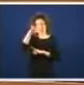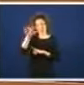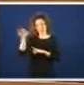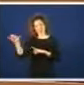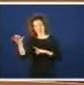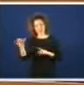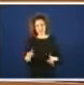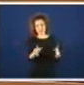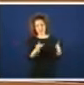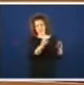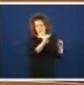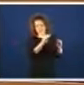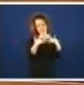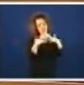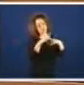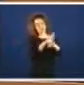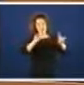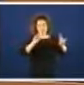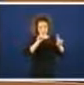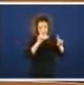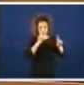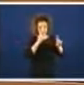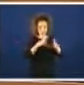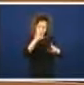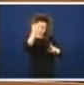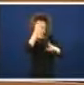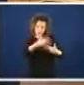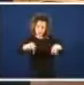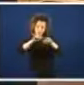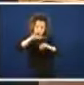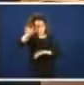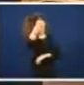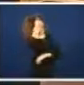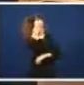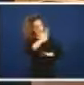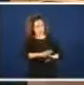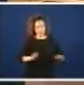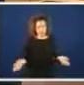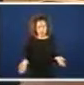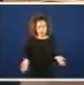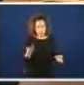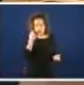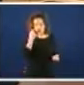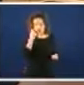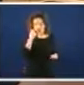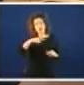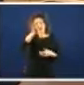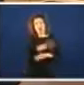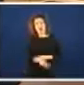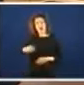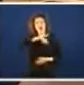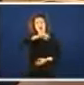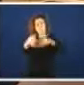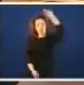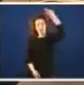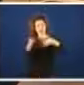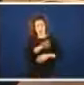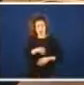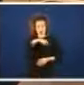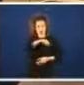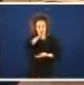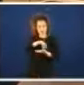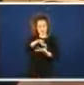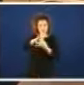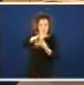outro lado Mire, señor Fijo, a audiencia nacional Baseándose nun informe policial Vende ben